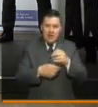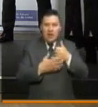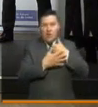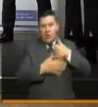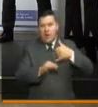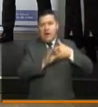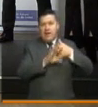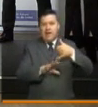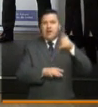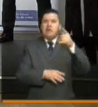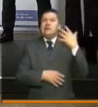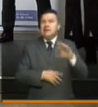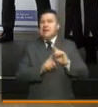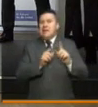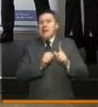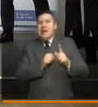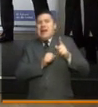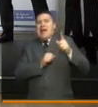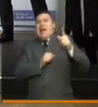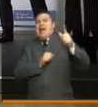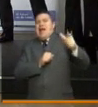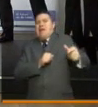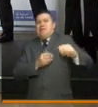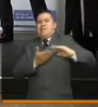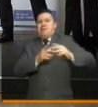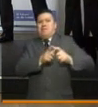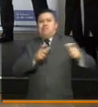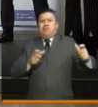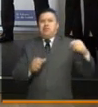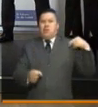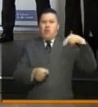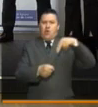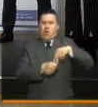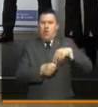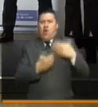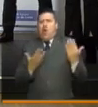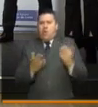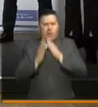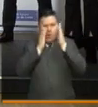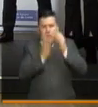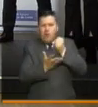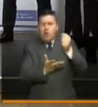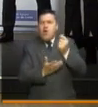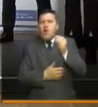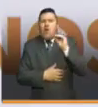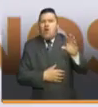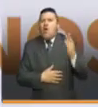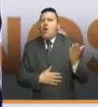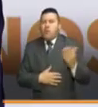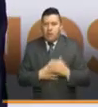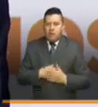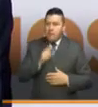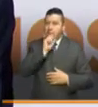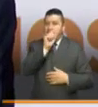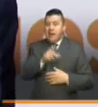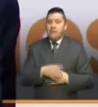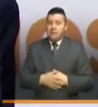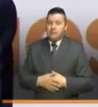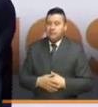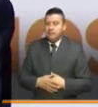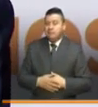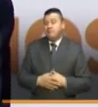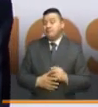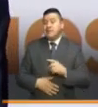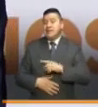cuenta que son distantes y con alta población indígena en la base de que está allí señalan el